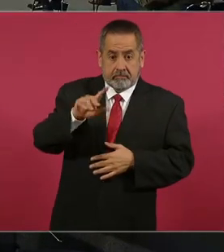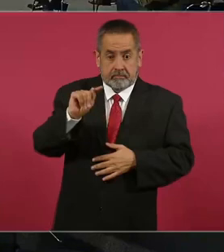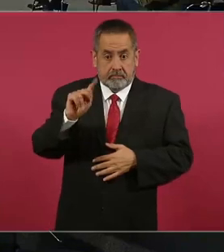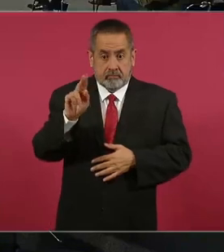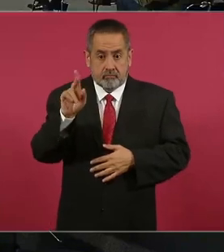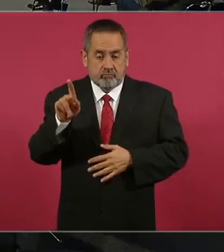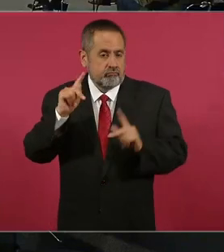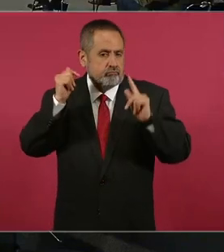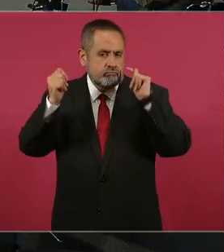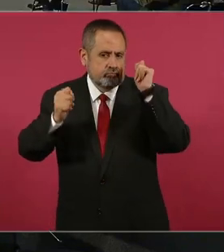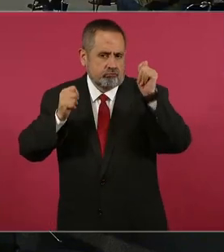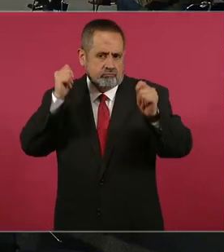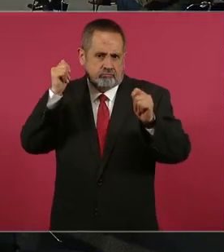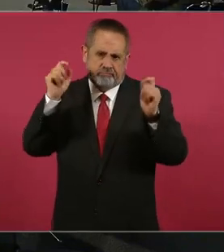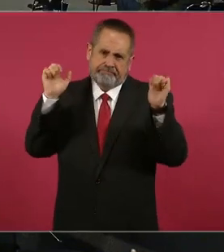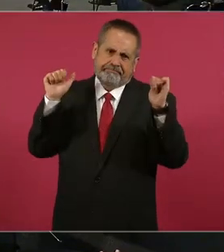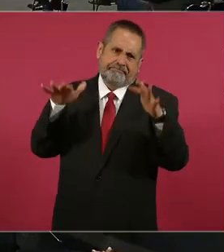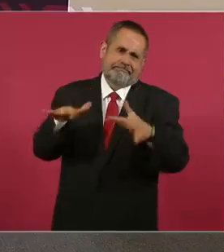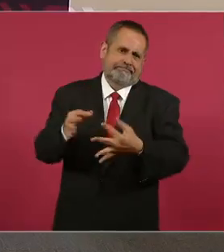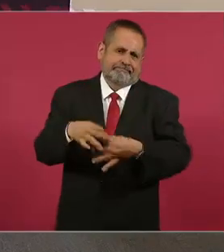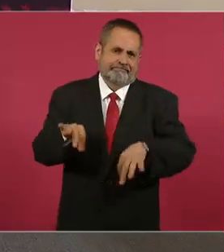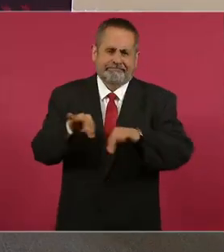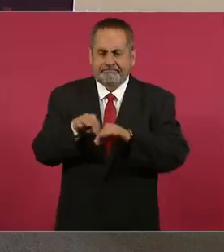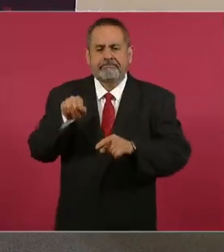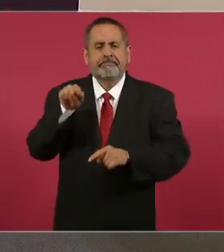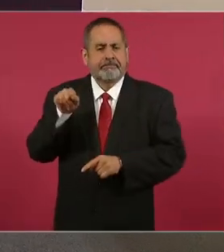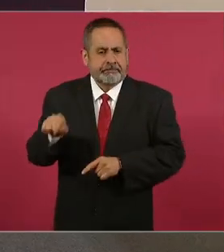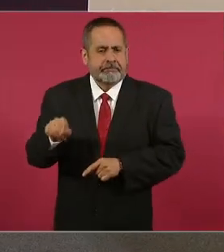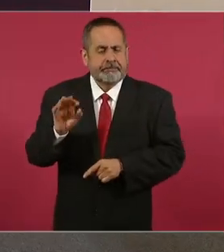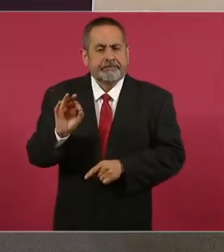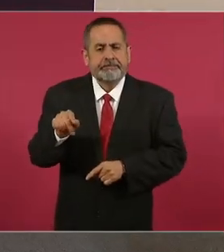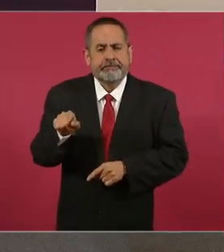muy importante y ya